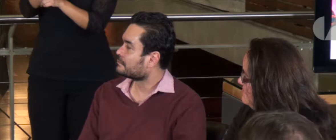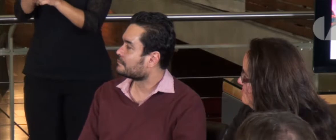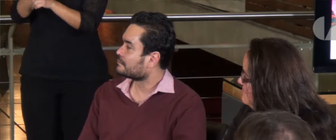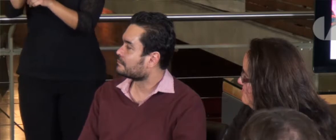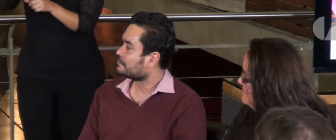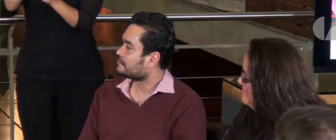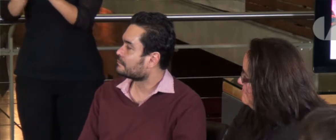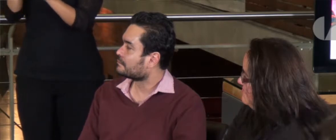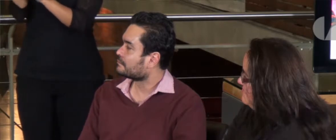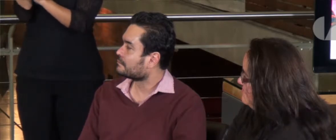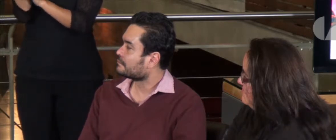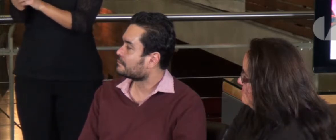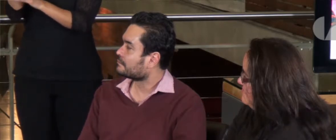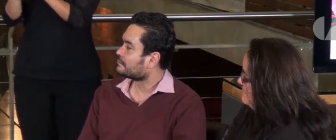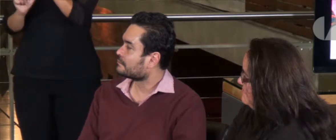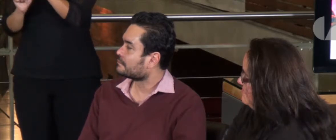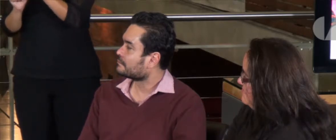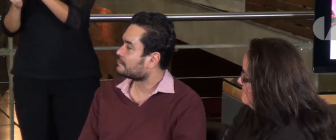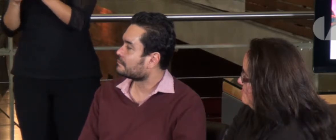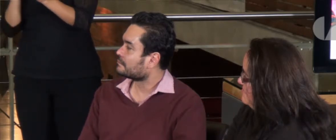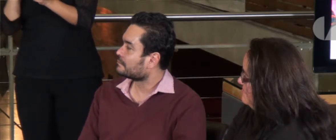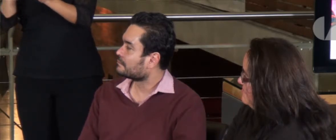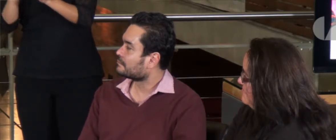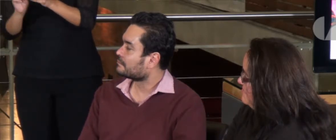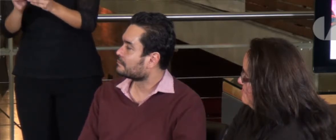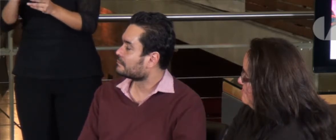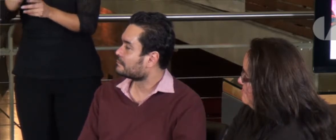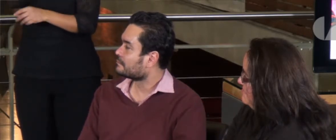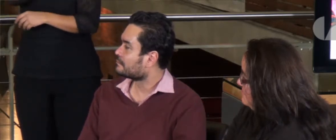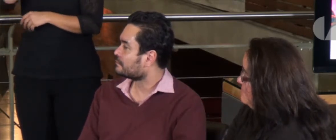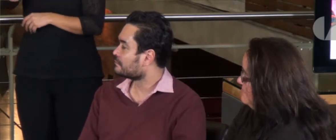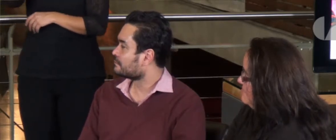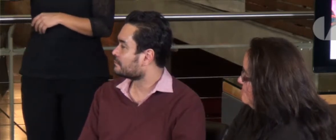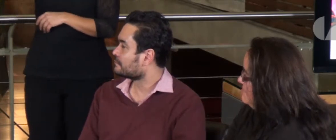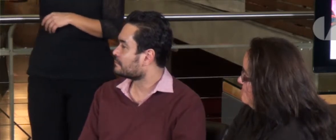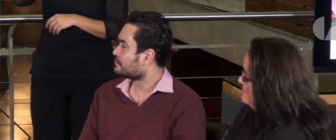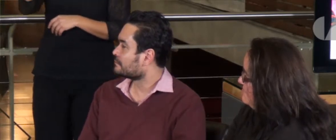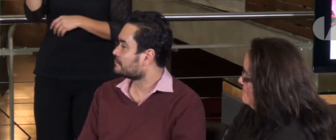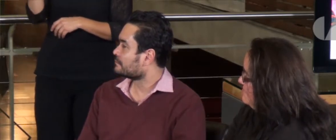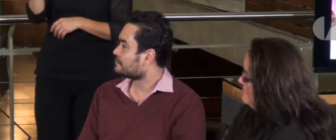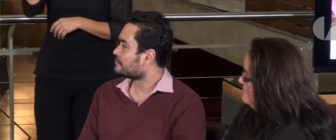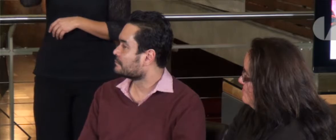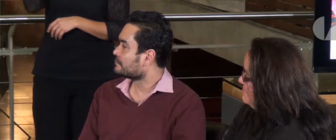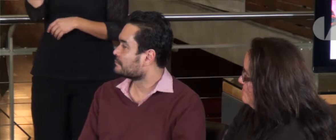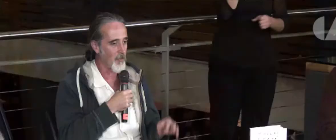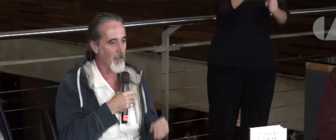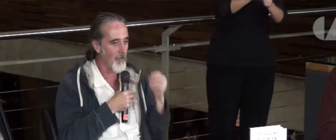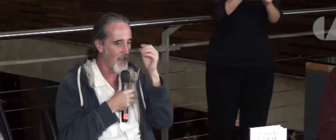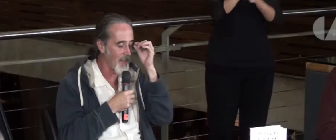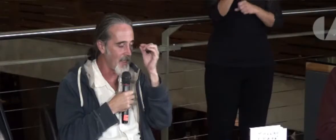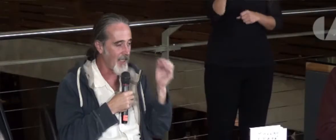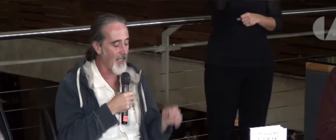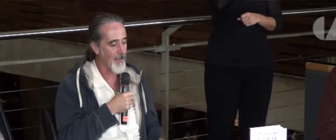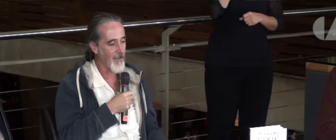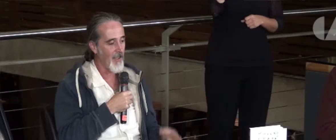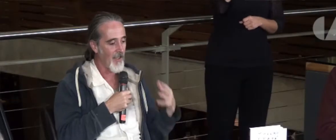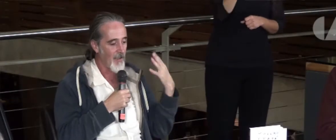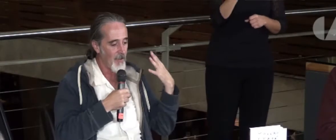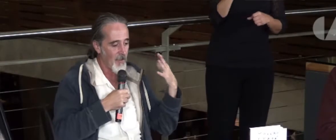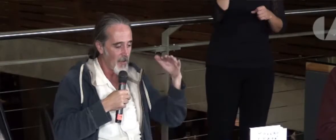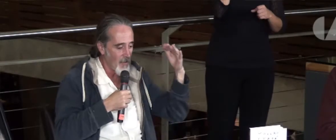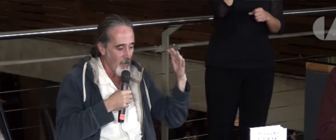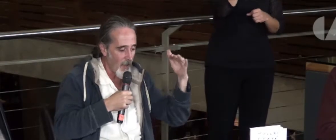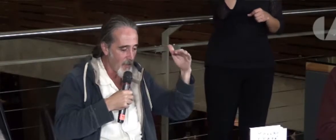down tienen un don visible que suele ser su caras sus ojitos así como almendritas